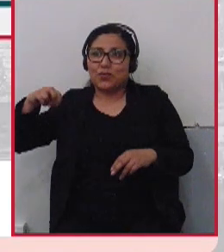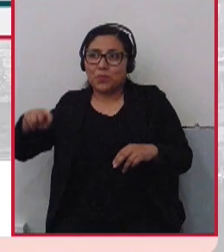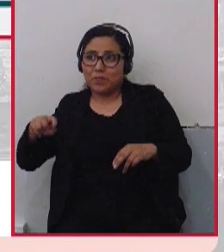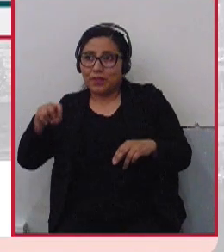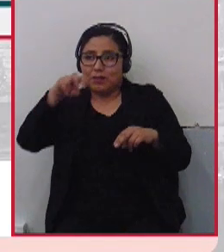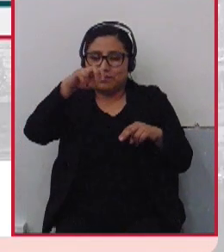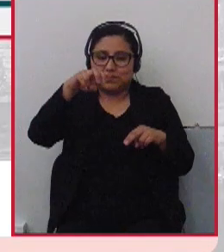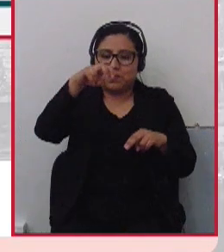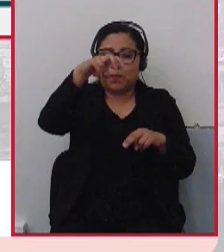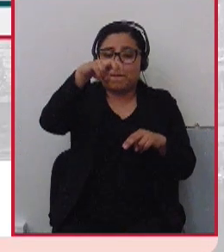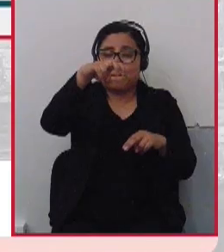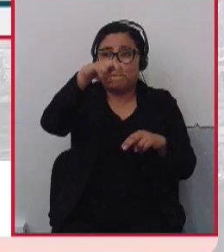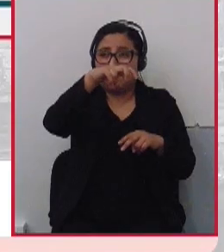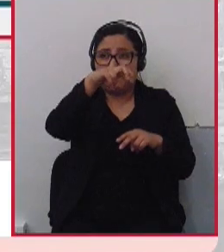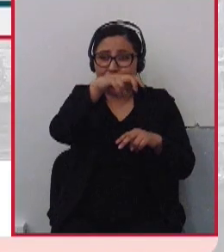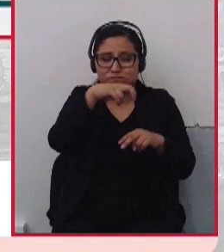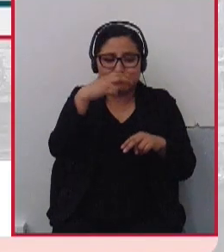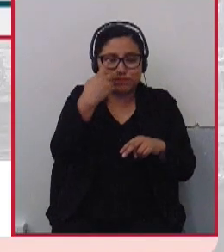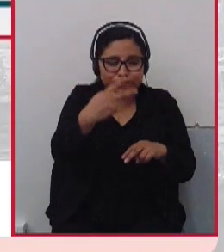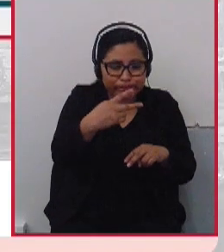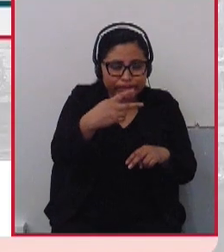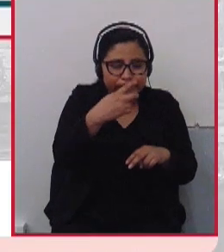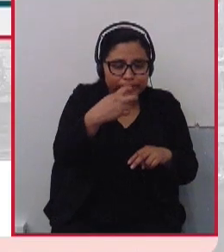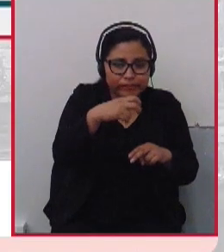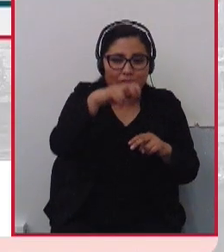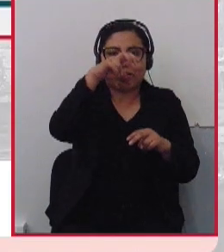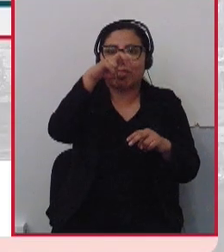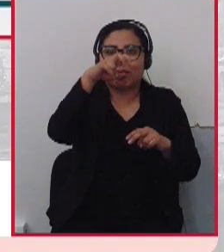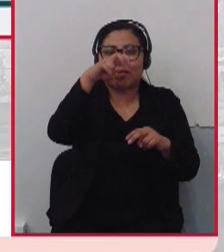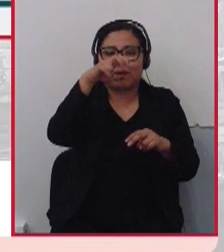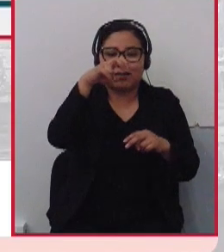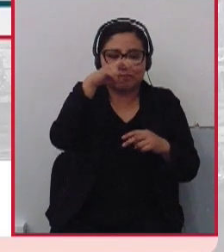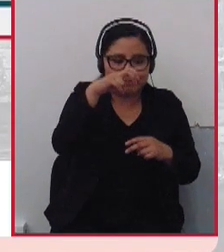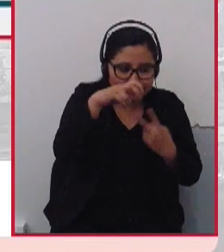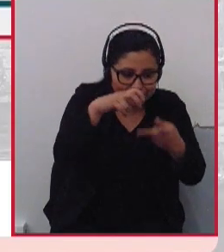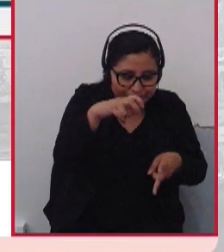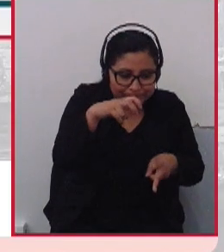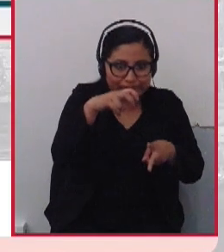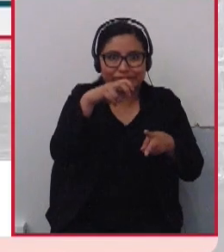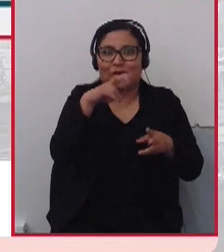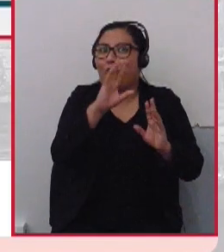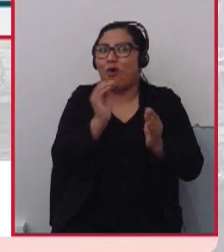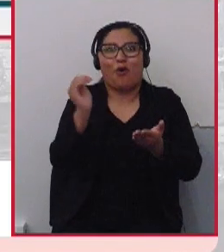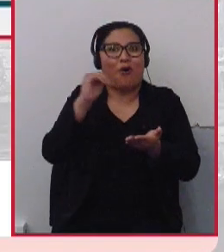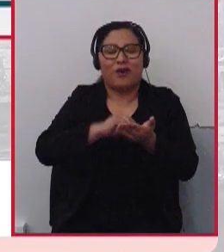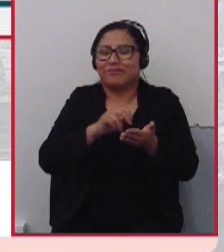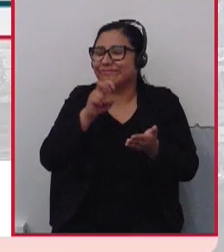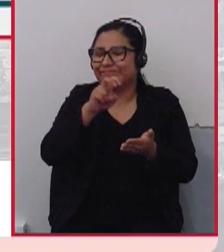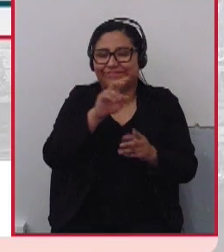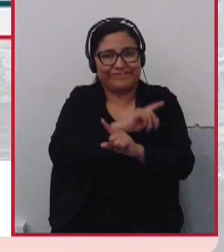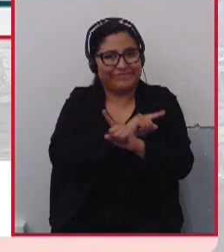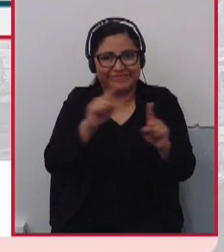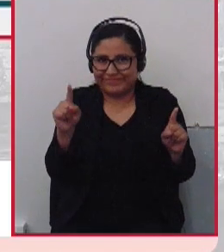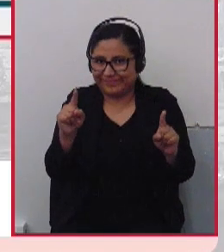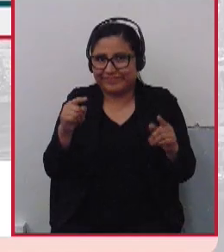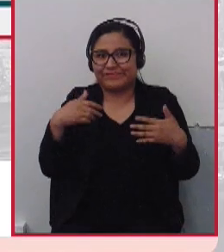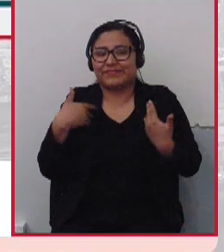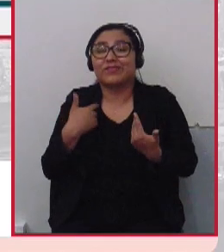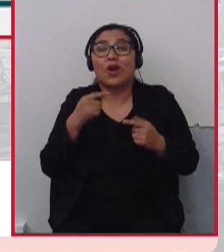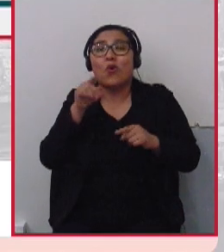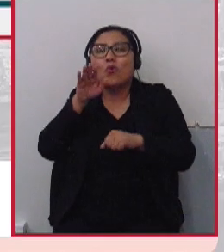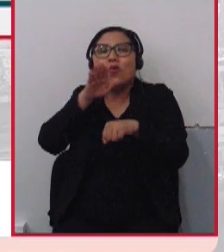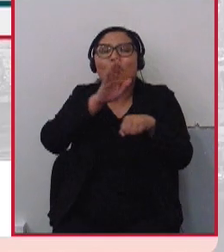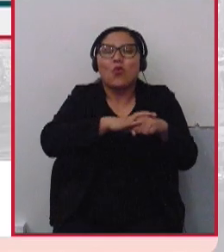el operador chequee los sólidos acá. Subía una vez y ya no volvía a subir. Entonces nosotros pusimos bastante énfasis al